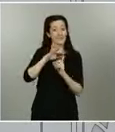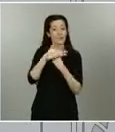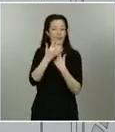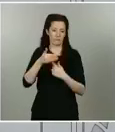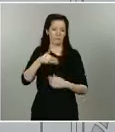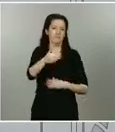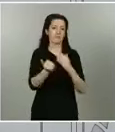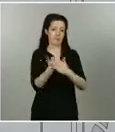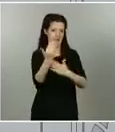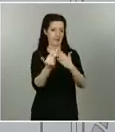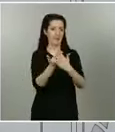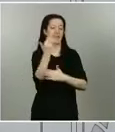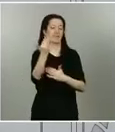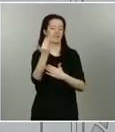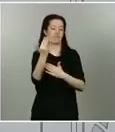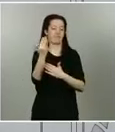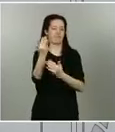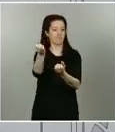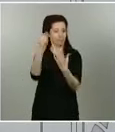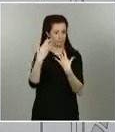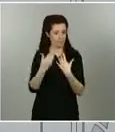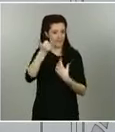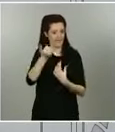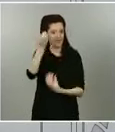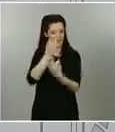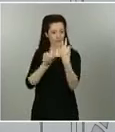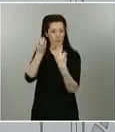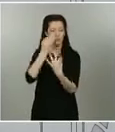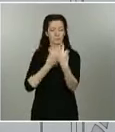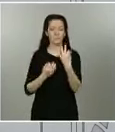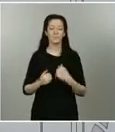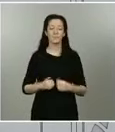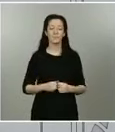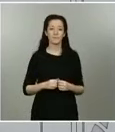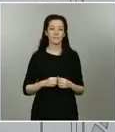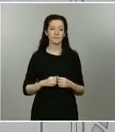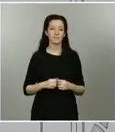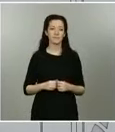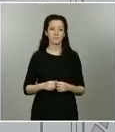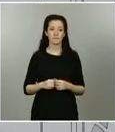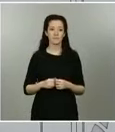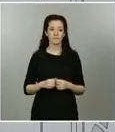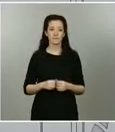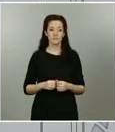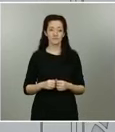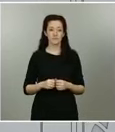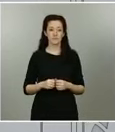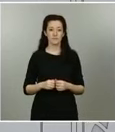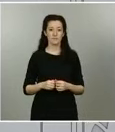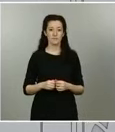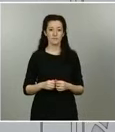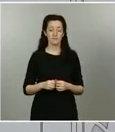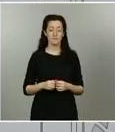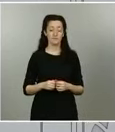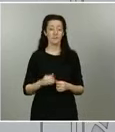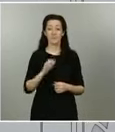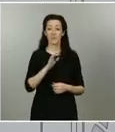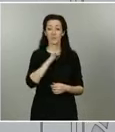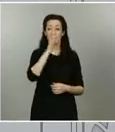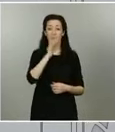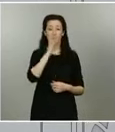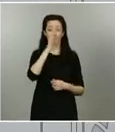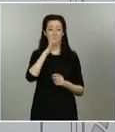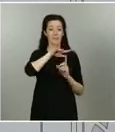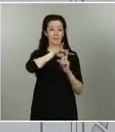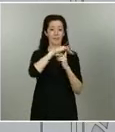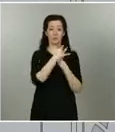nos podrá llamar la atención las bajadas importantes de los nuevos casos notificados y que los casos fallecidos no